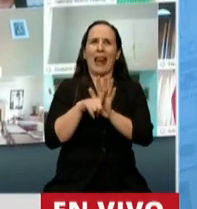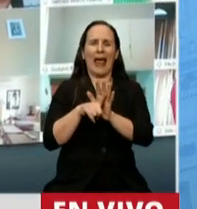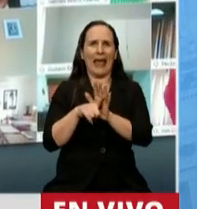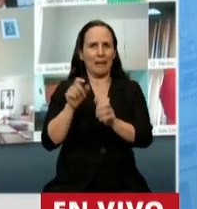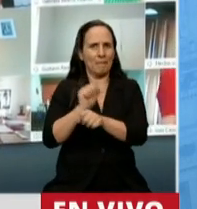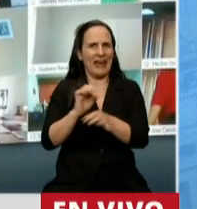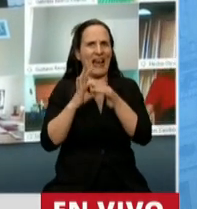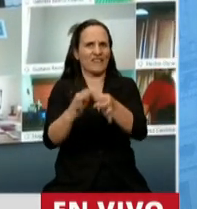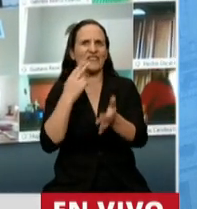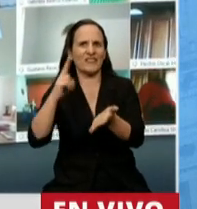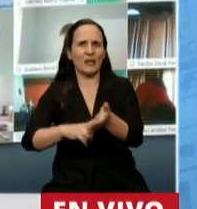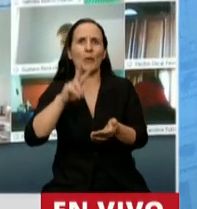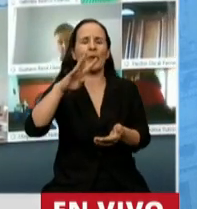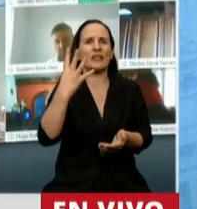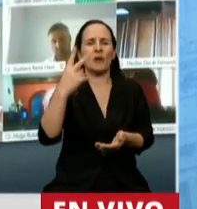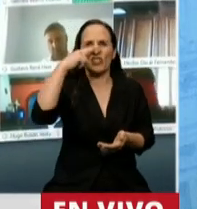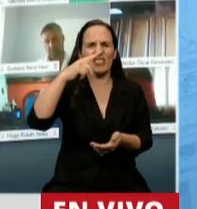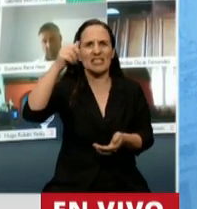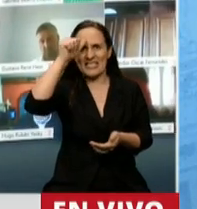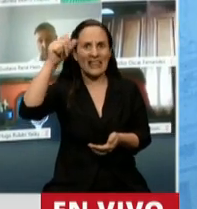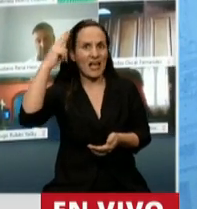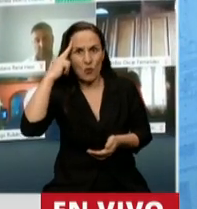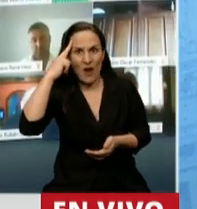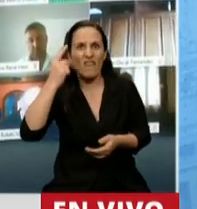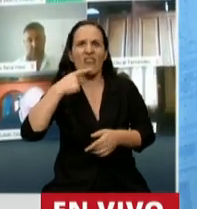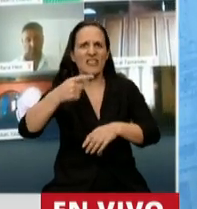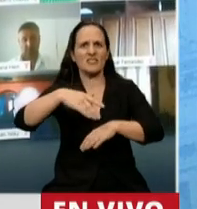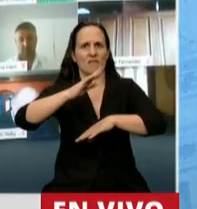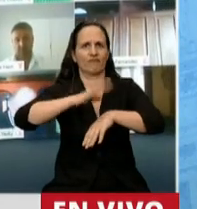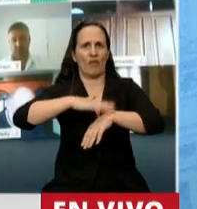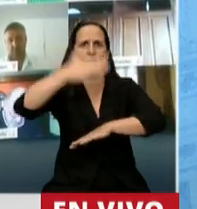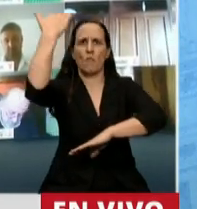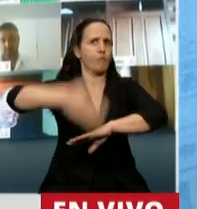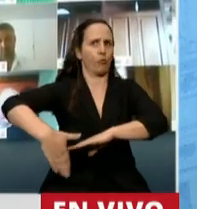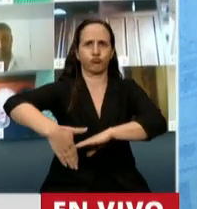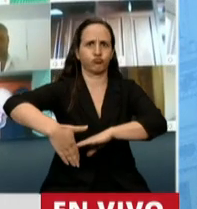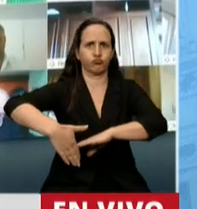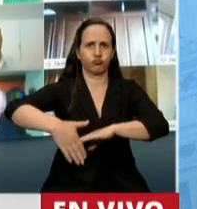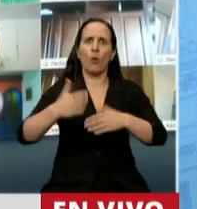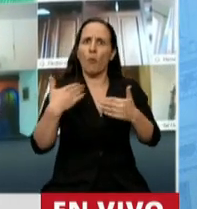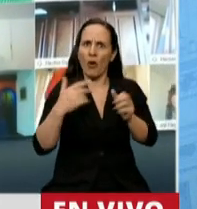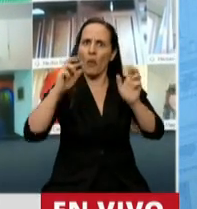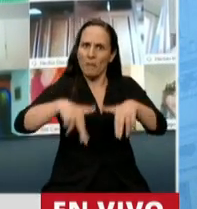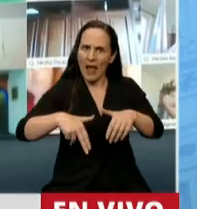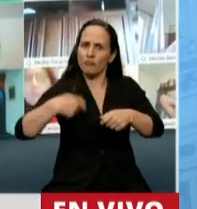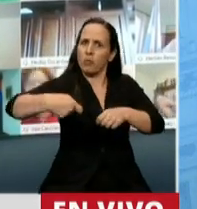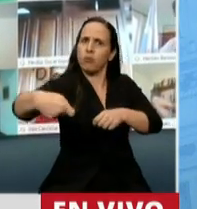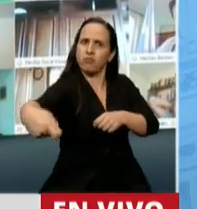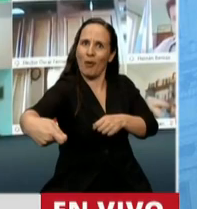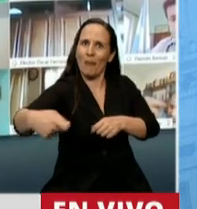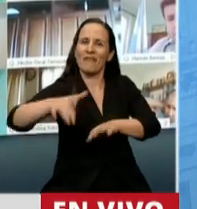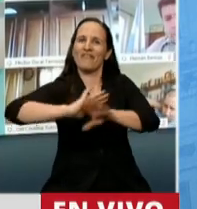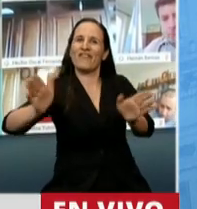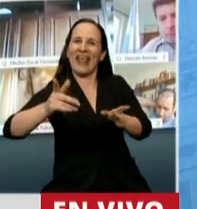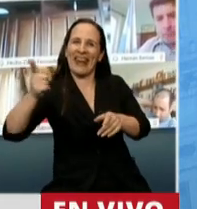las 24 769 establece un plazo para cuando uno pueda adherir a un plan y a partir de ahí definir la acción